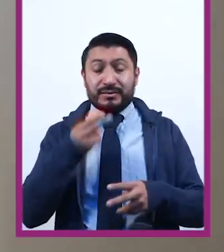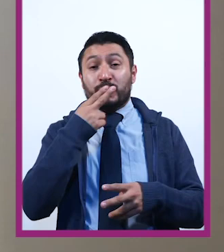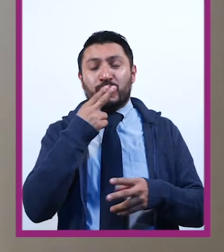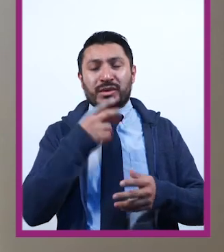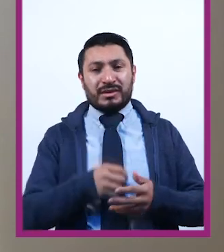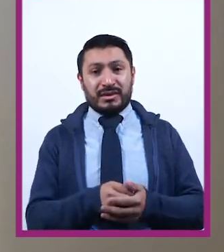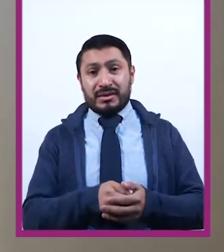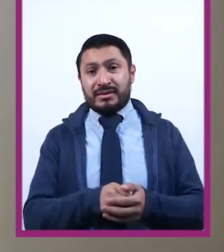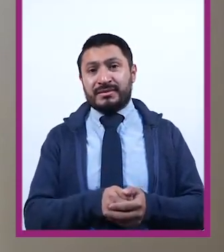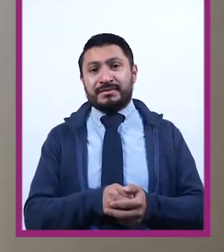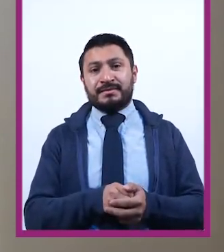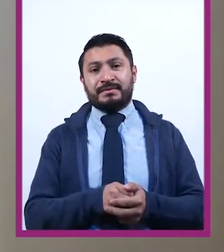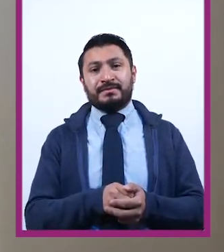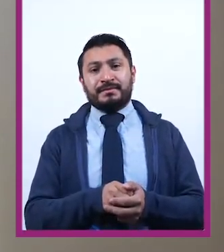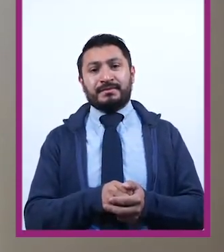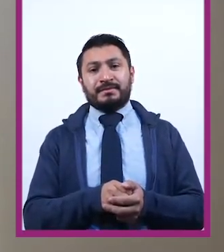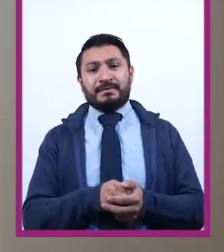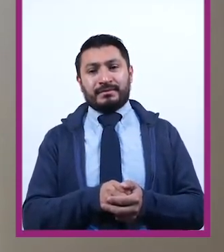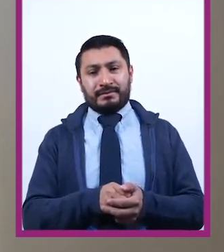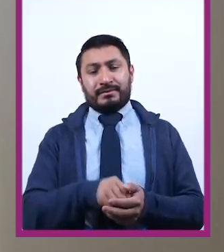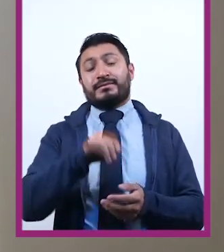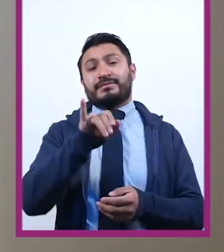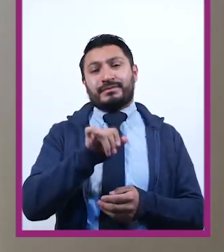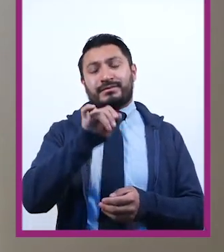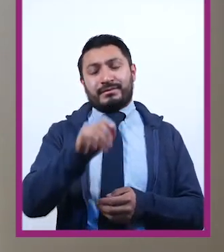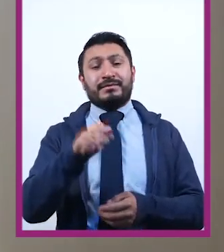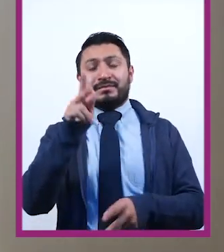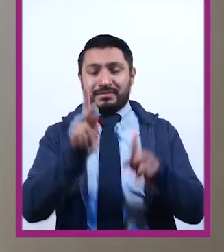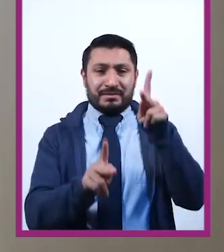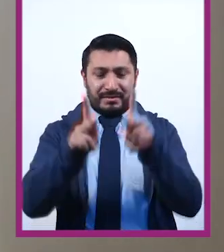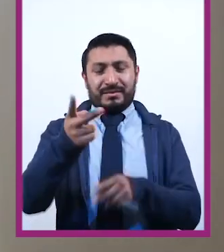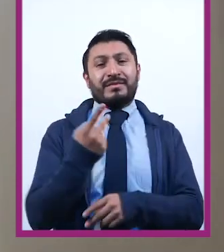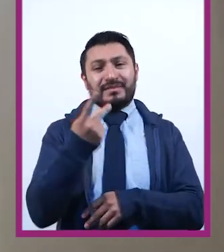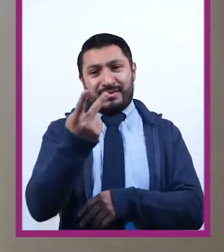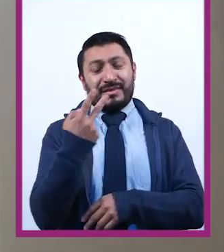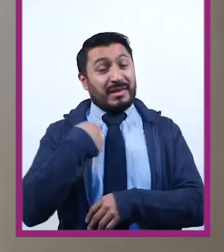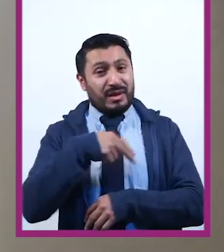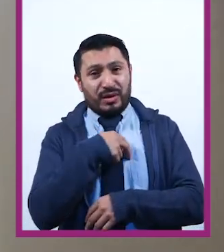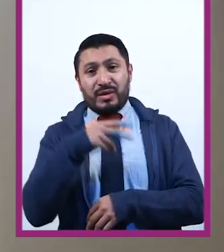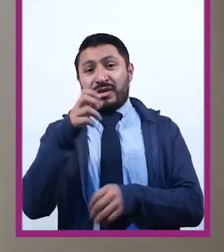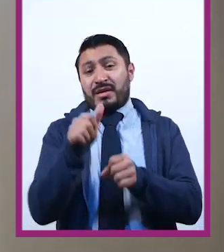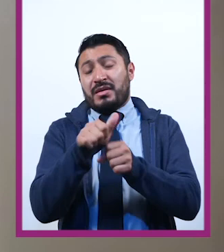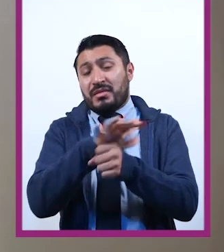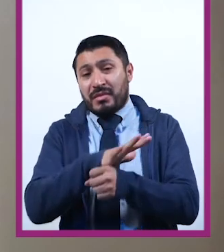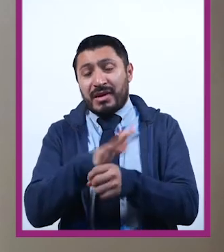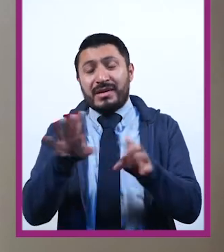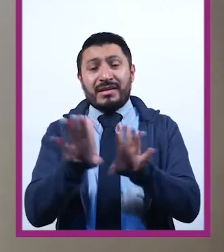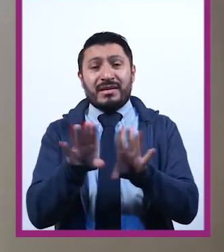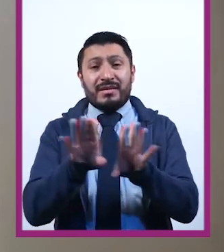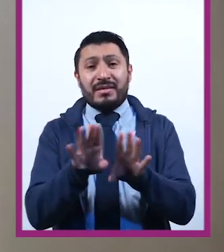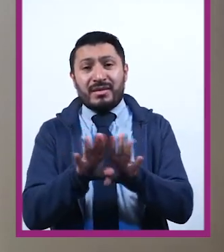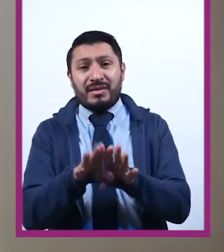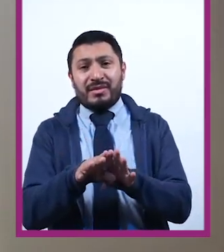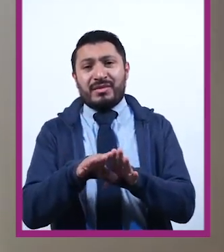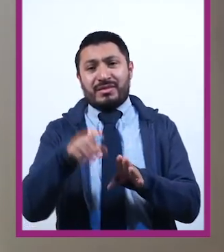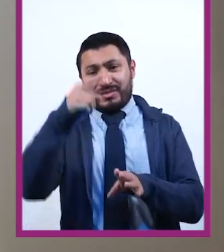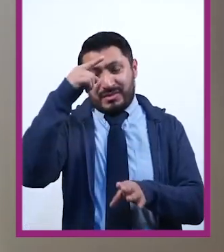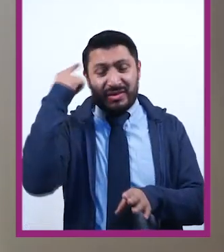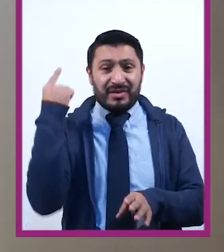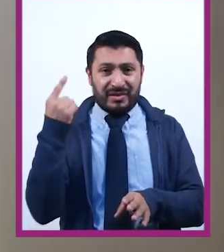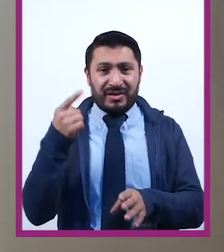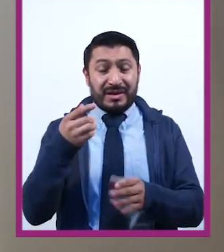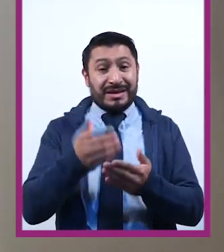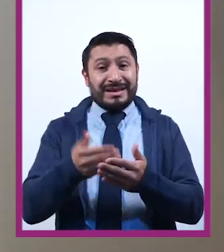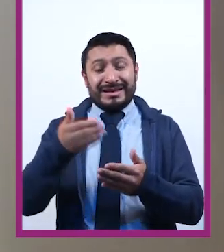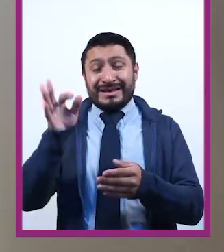matemáticas. Sí, pues sí, poder hablar entre nosotros y que esta pandemia sea pues más